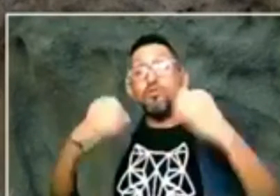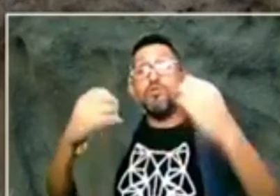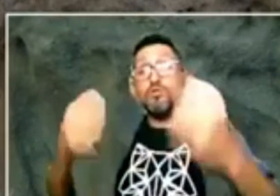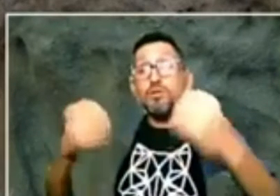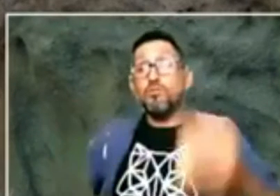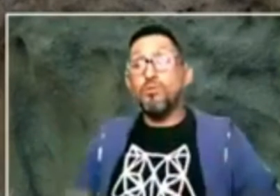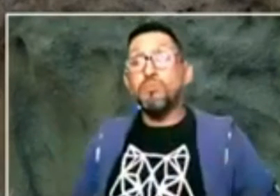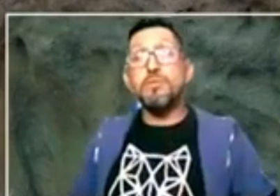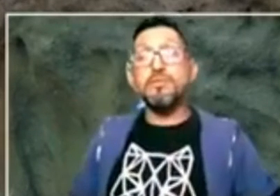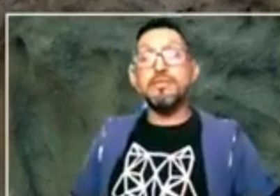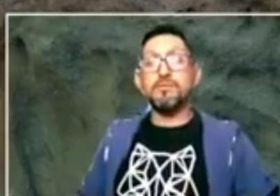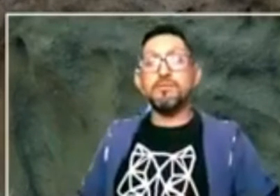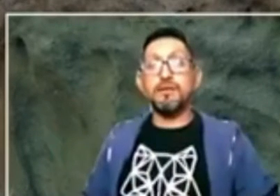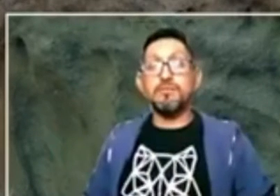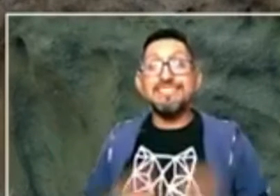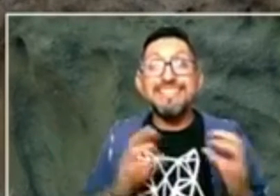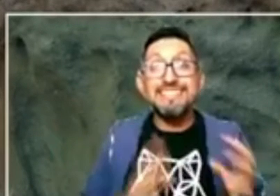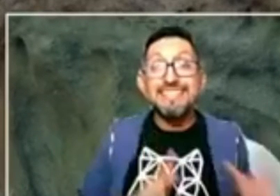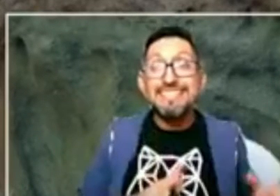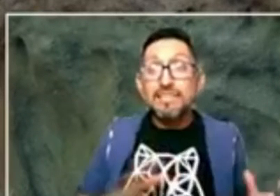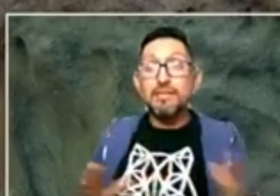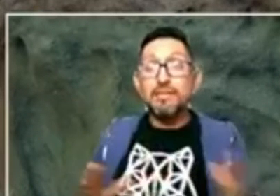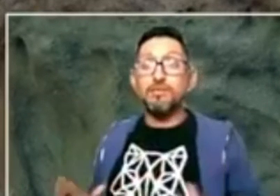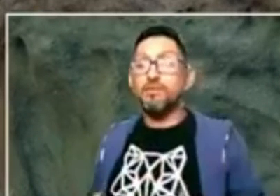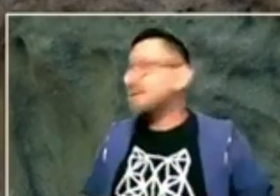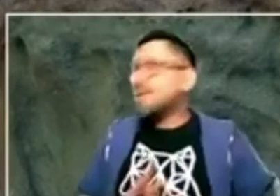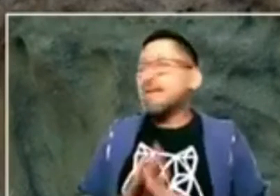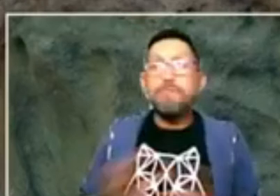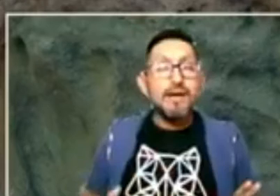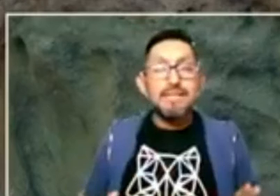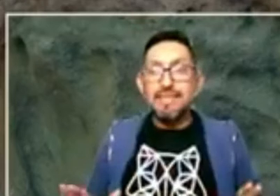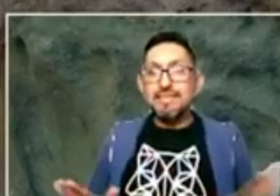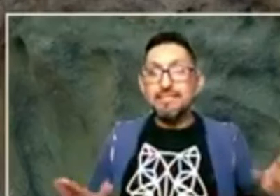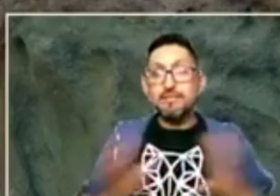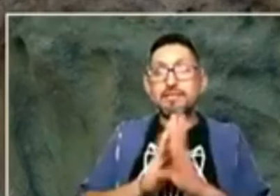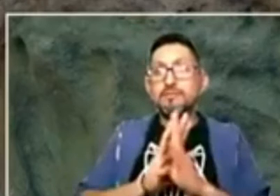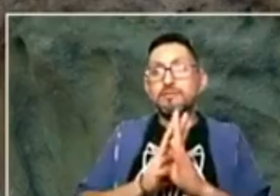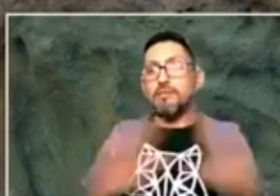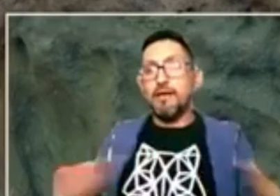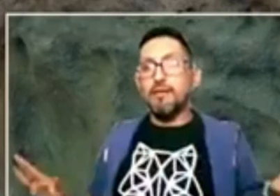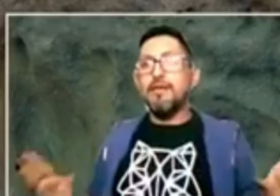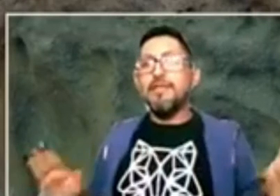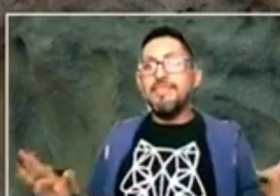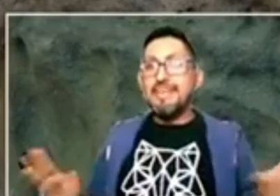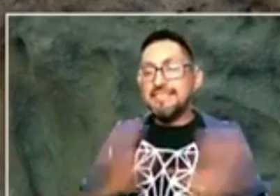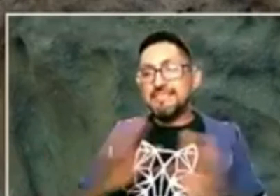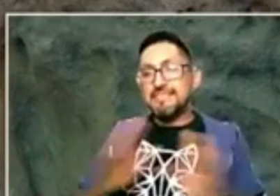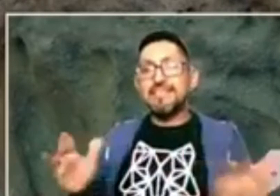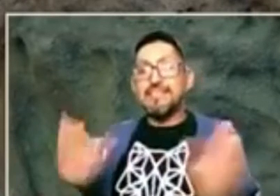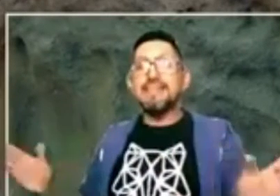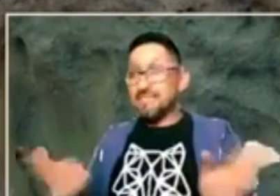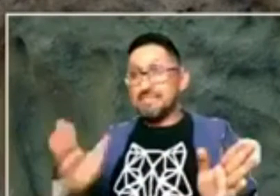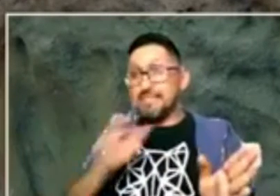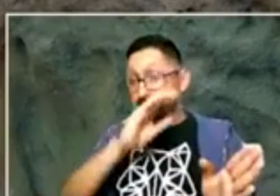Ya no podemos aprovecharlas como debiéramos. Y si las tendencias actuales continúan, en pocas décadas, ya nos echamos 10 de las